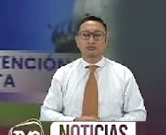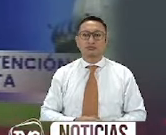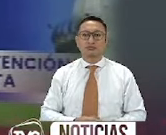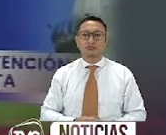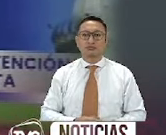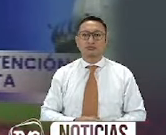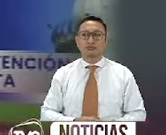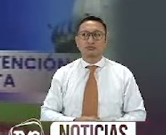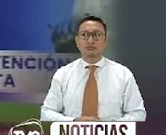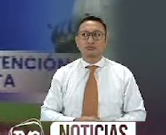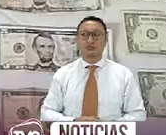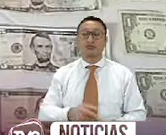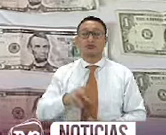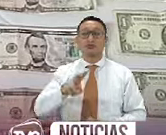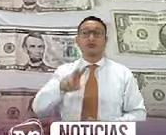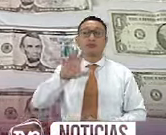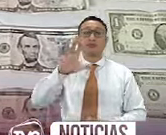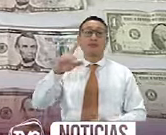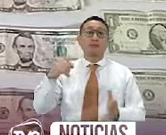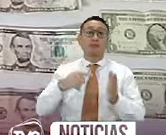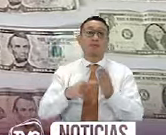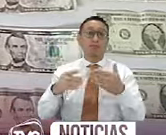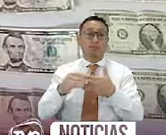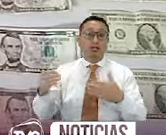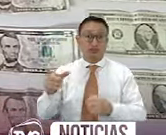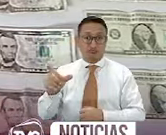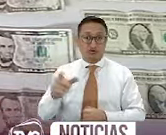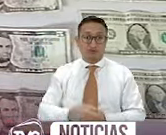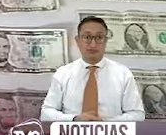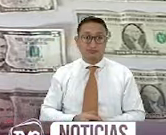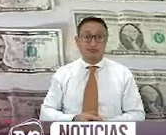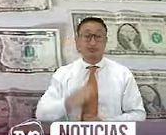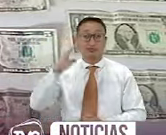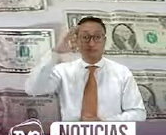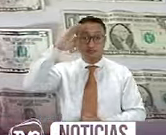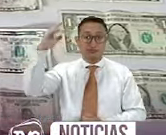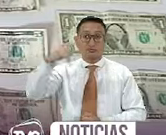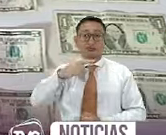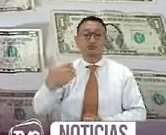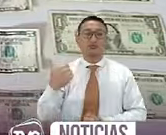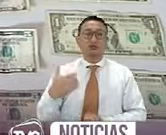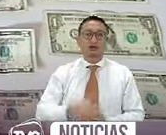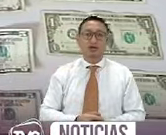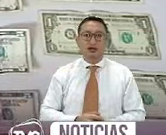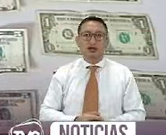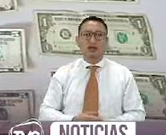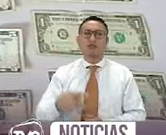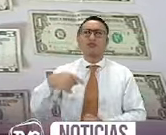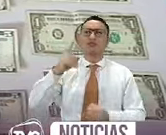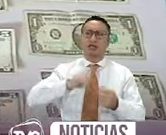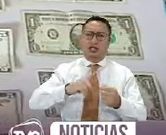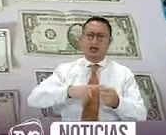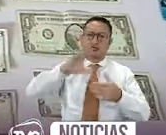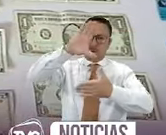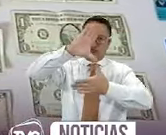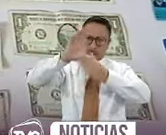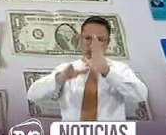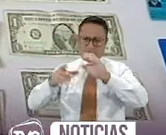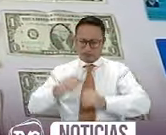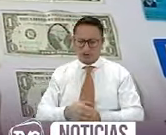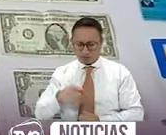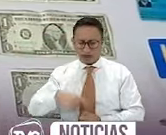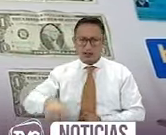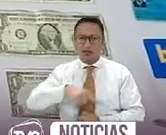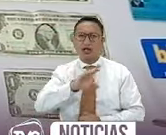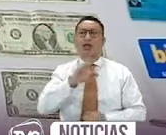hasta $25,000. Como indicios de su actividad delictiva, los gendarmes encontraron en su poder un mapa de Quito que aparentemente utilizaban para engañar a sus